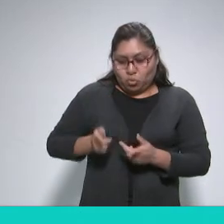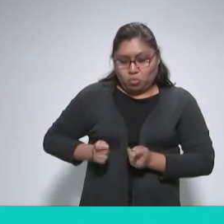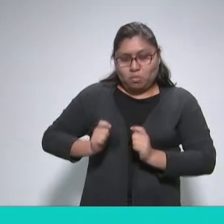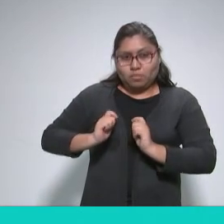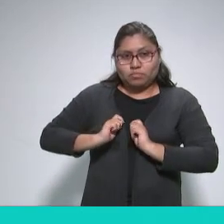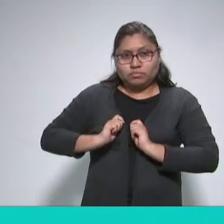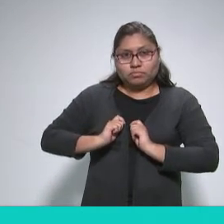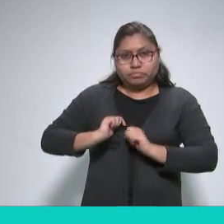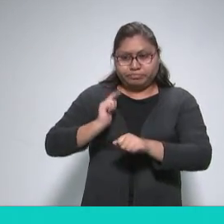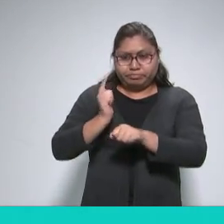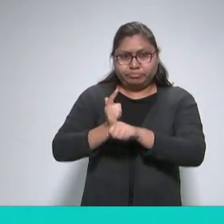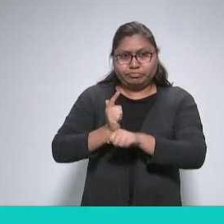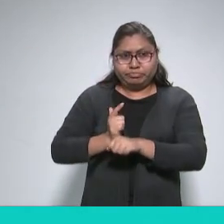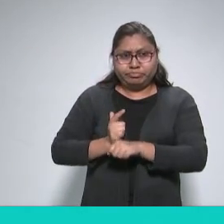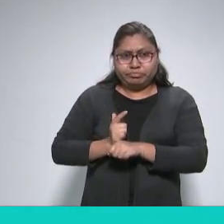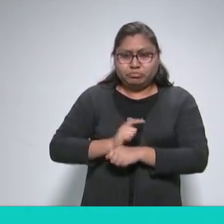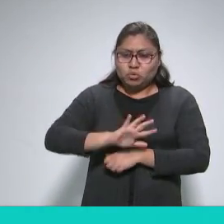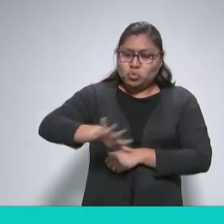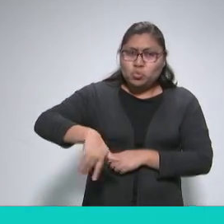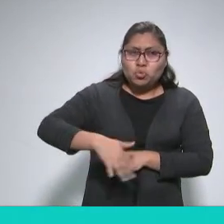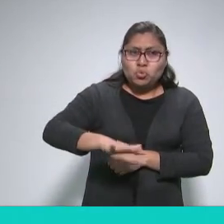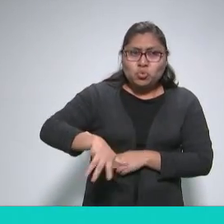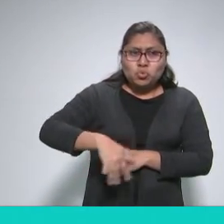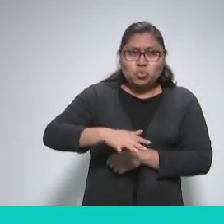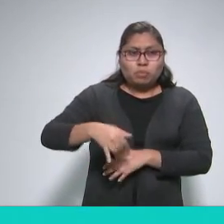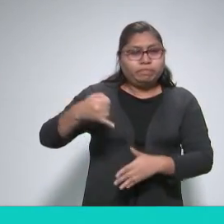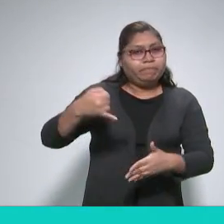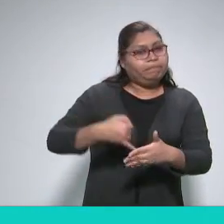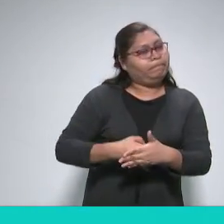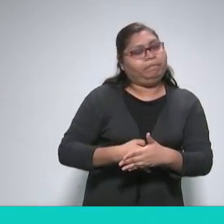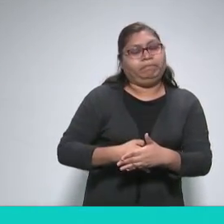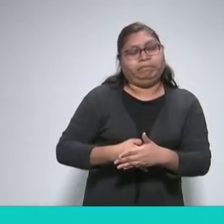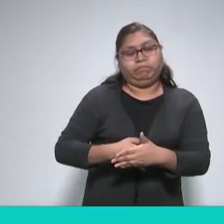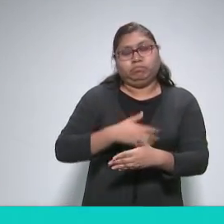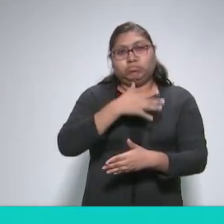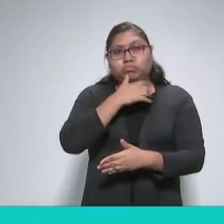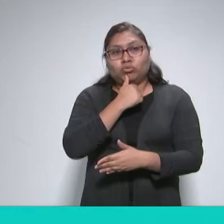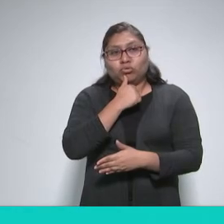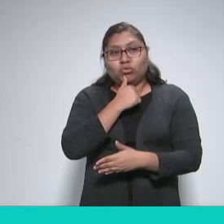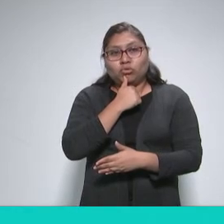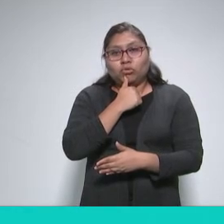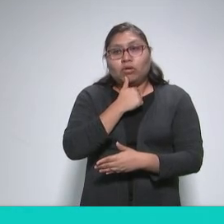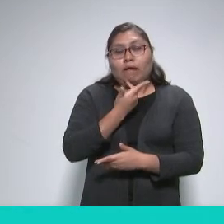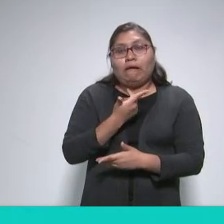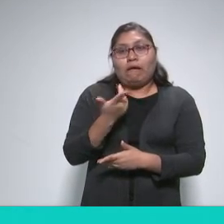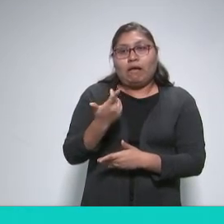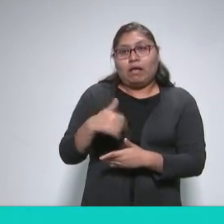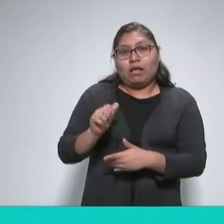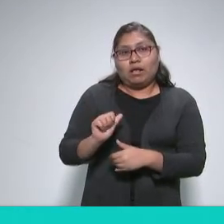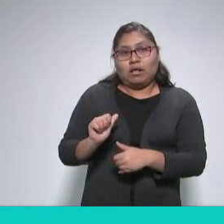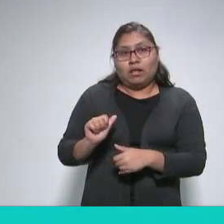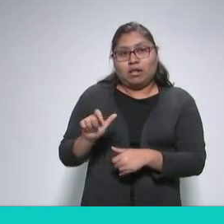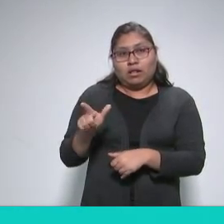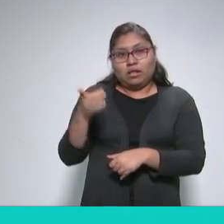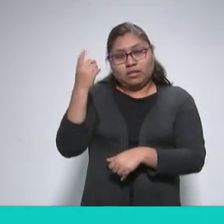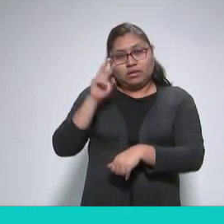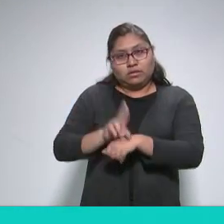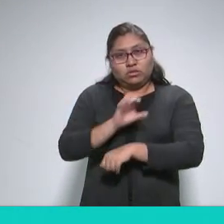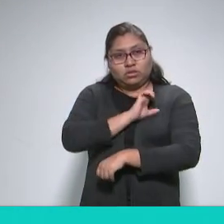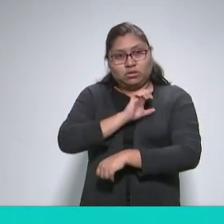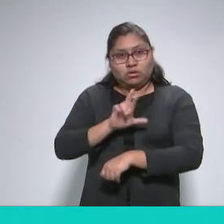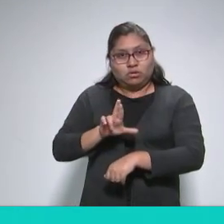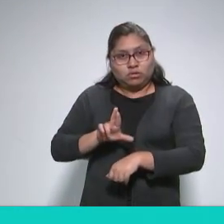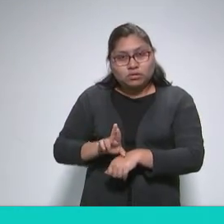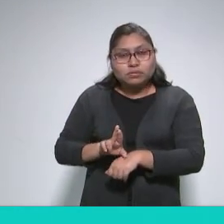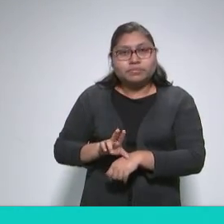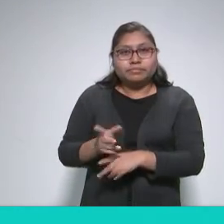la búsqueda del sujeto obligado no fue exhaustiva, pues si bien se turnó a la Dirección Corporativa de Planeación, Coordinación y Desempeño, lo cierto